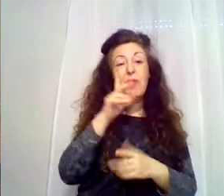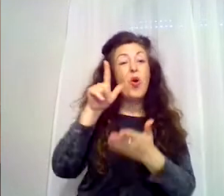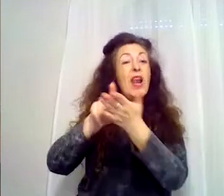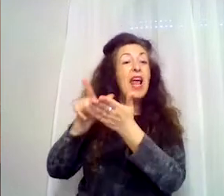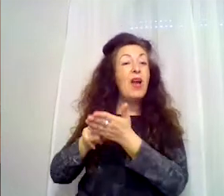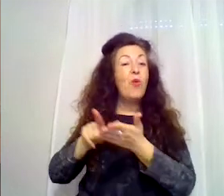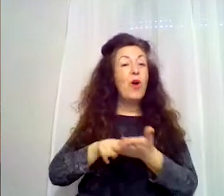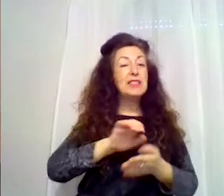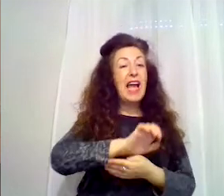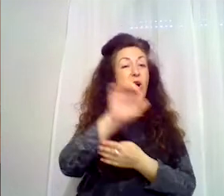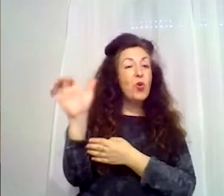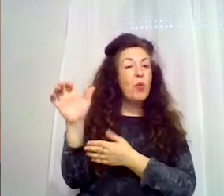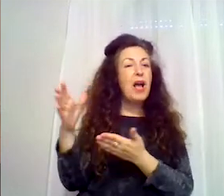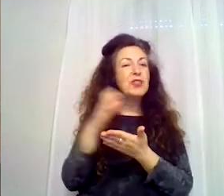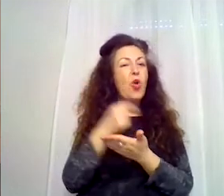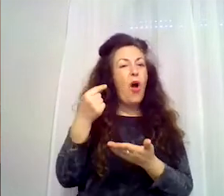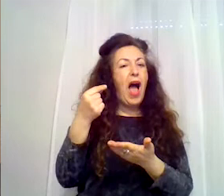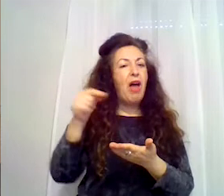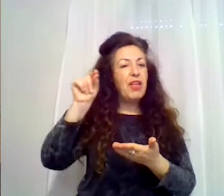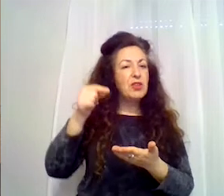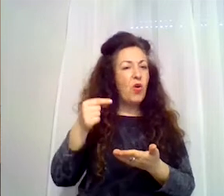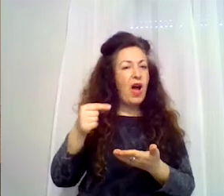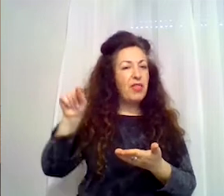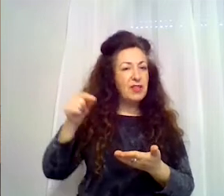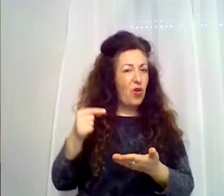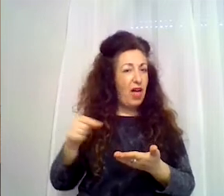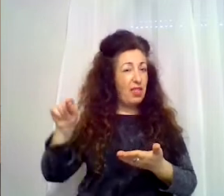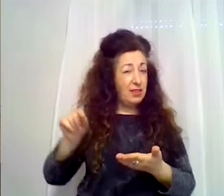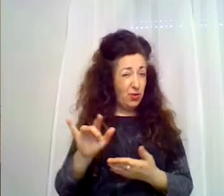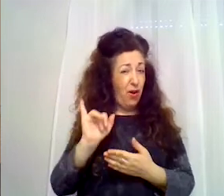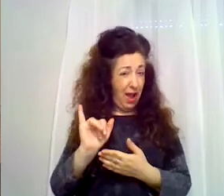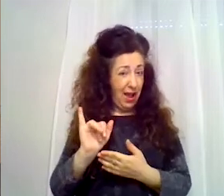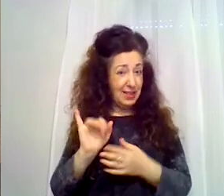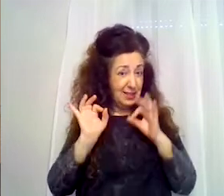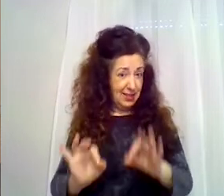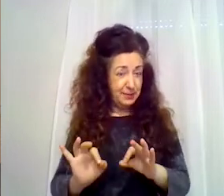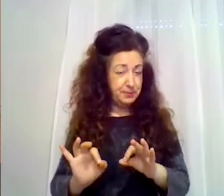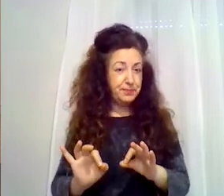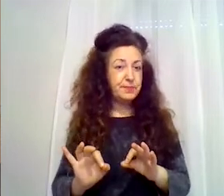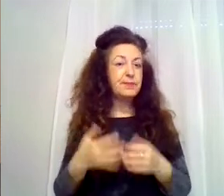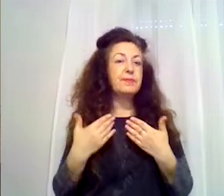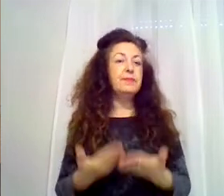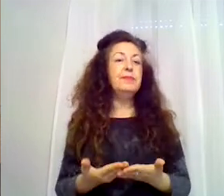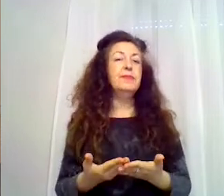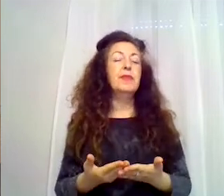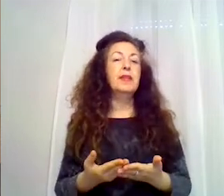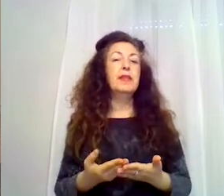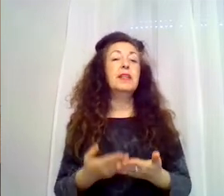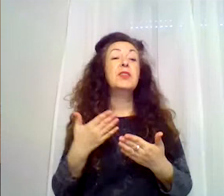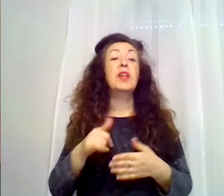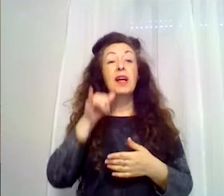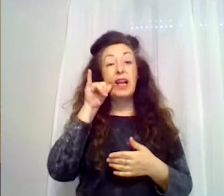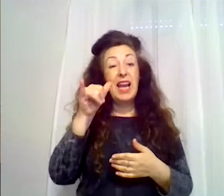una jurisdicción mucho más amplia, pero de inmediato tienen una jurisdicción mucho más corta. Es evidente que Marlowe